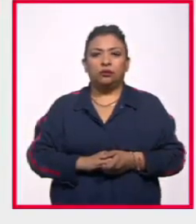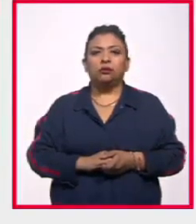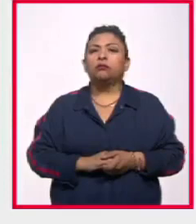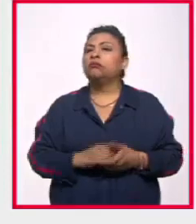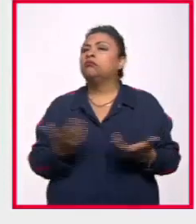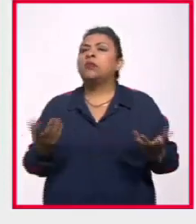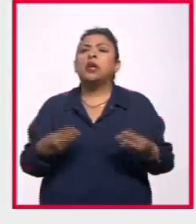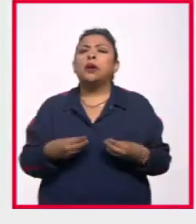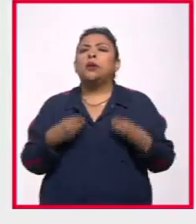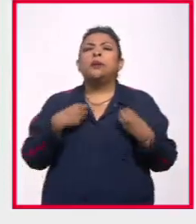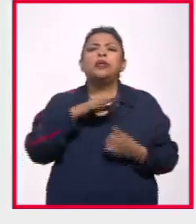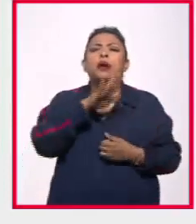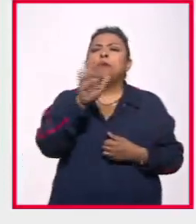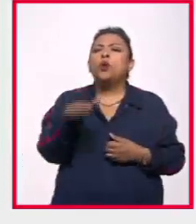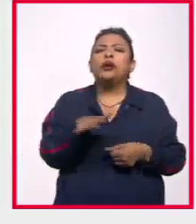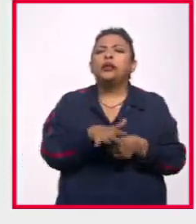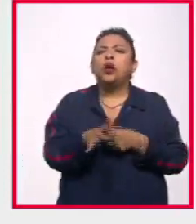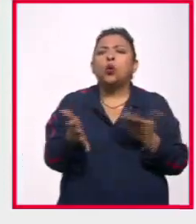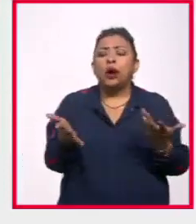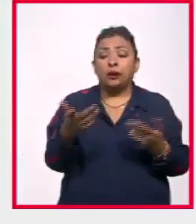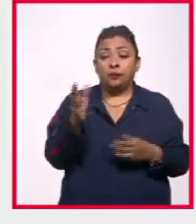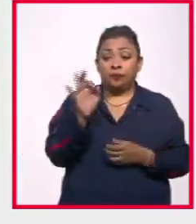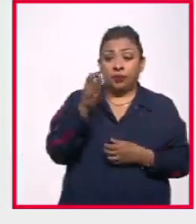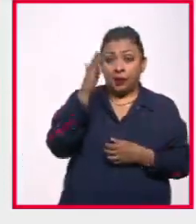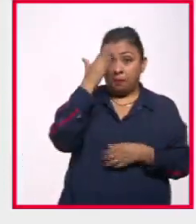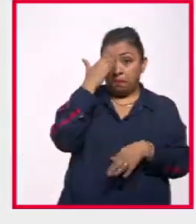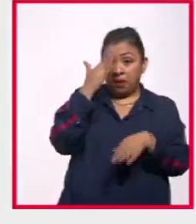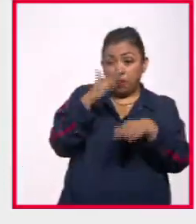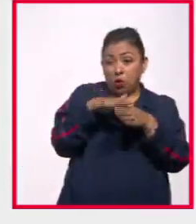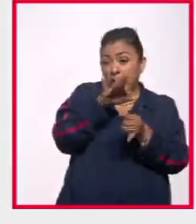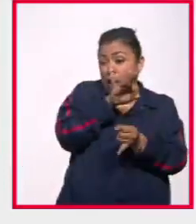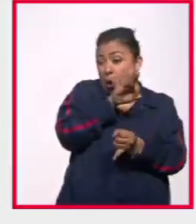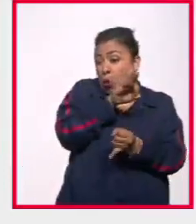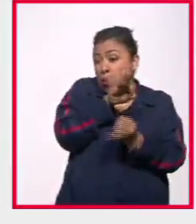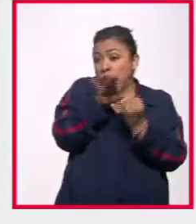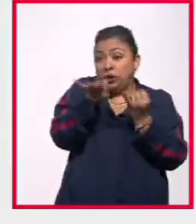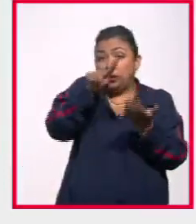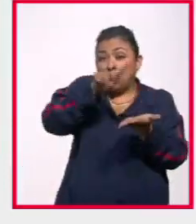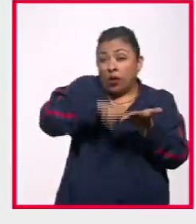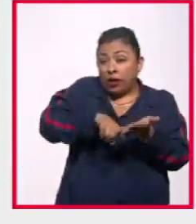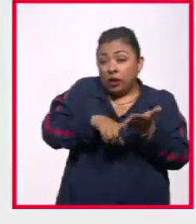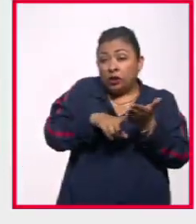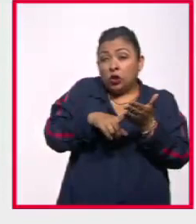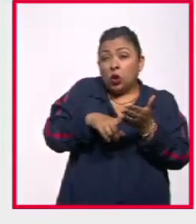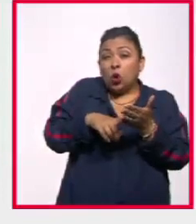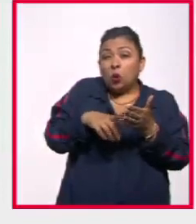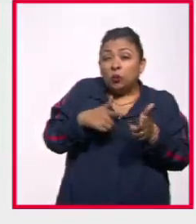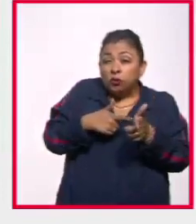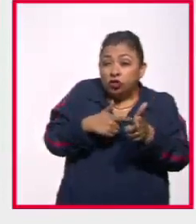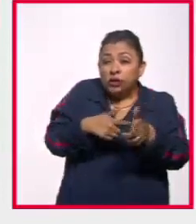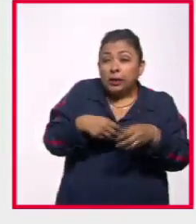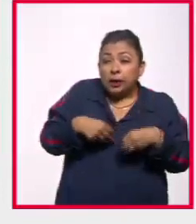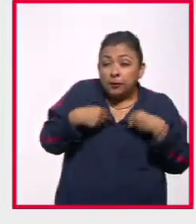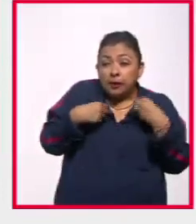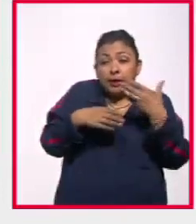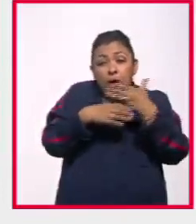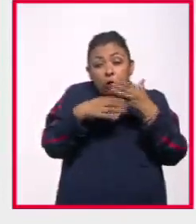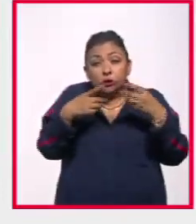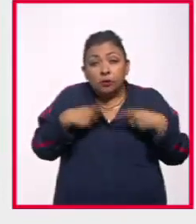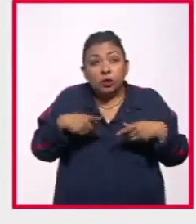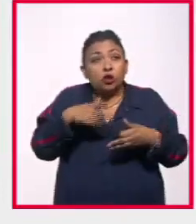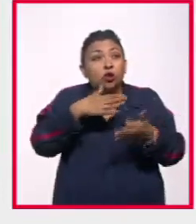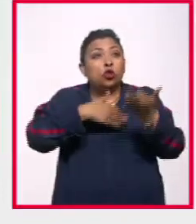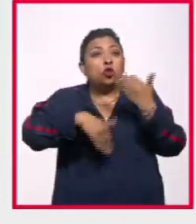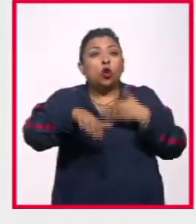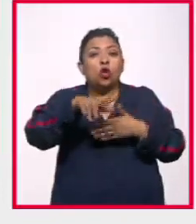¿Cuál es la vida de la muerte? Si la memoria es el último lugar en el que viven las cosas y las personas, todos nosotros llevamos